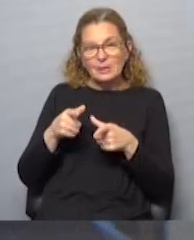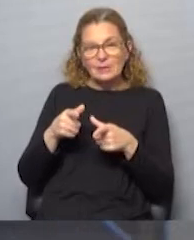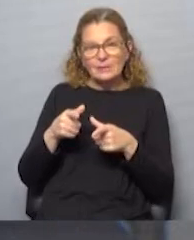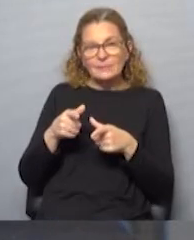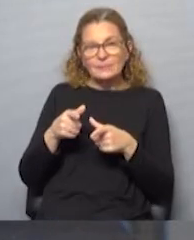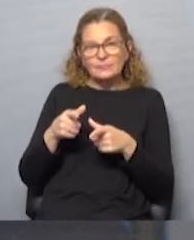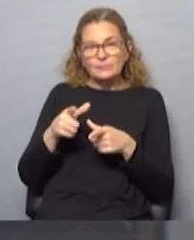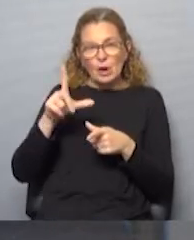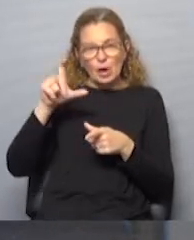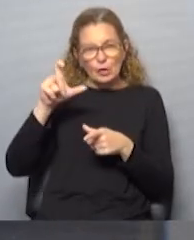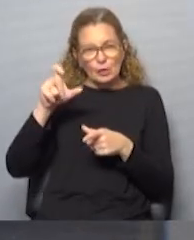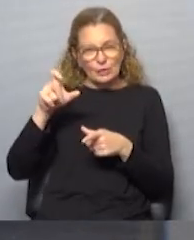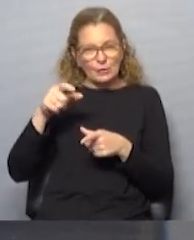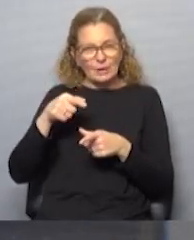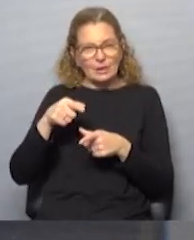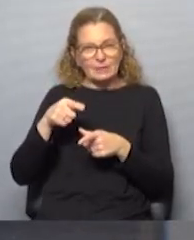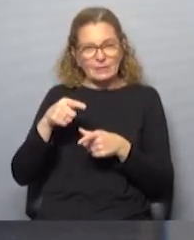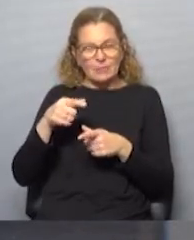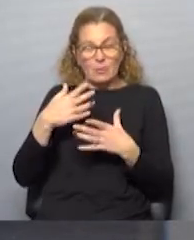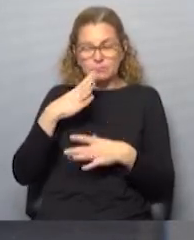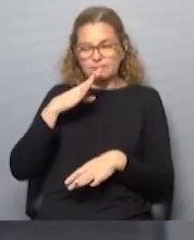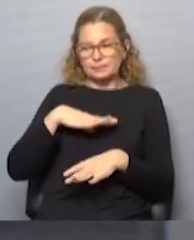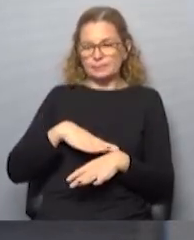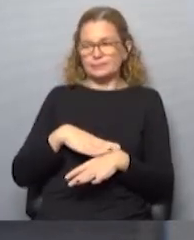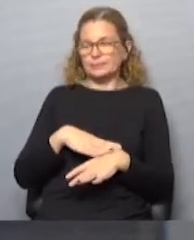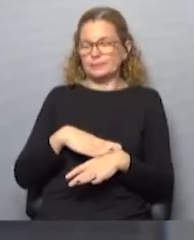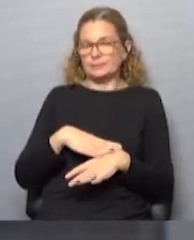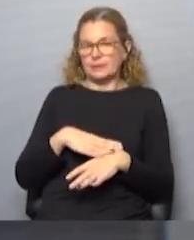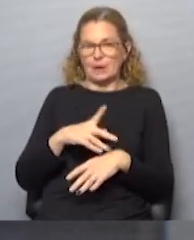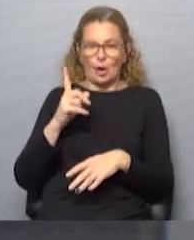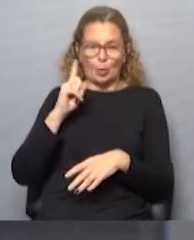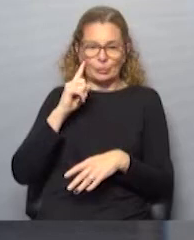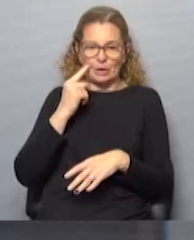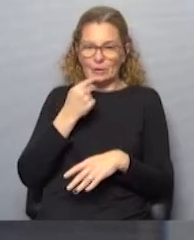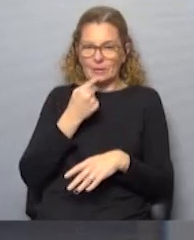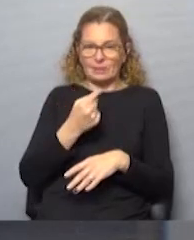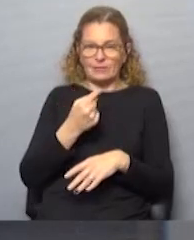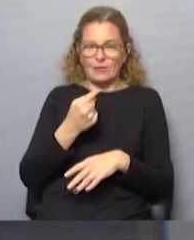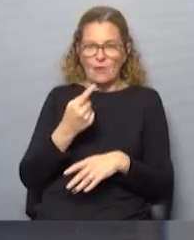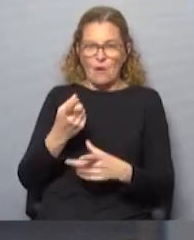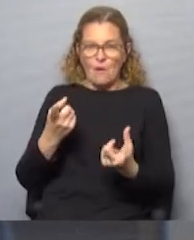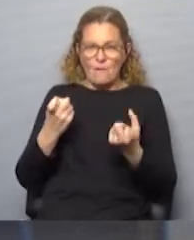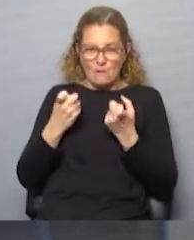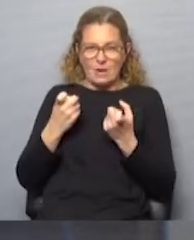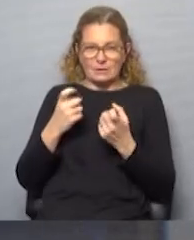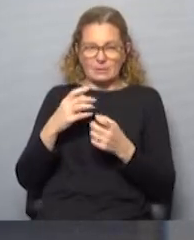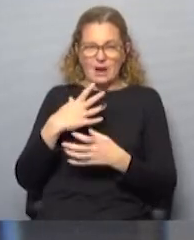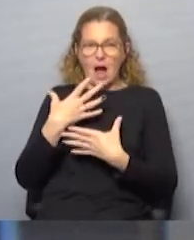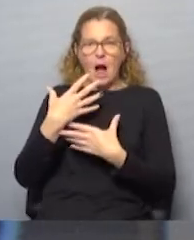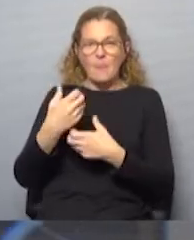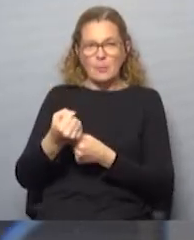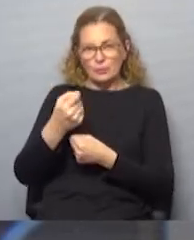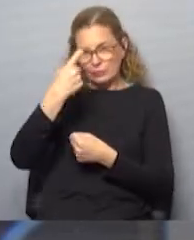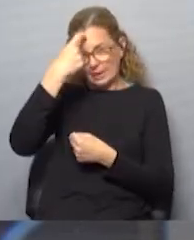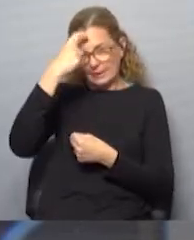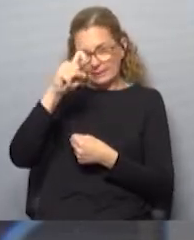misma obviamente que generó digamos desilusión porque al escuchar los anuncios de un fuerte apoyo digamos a la